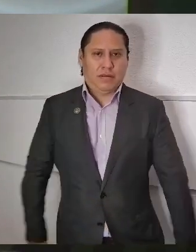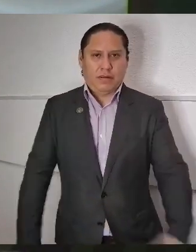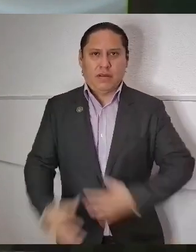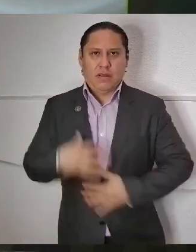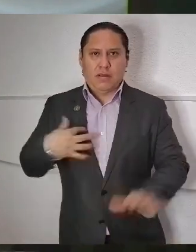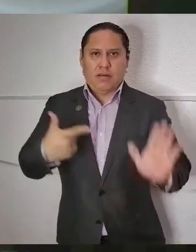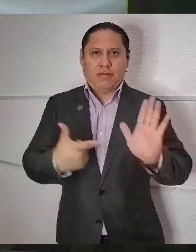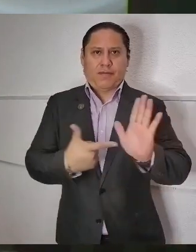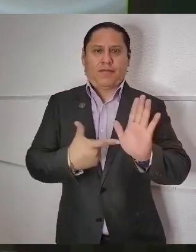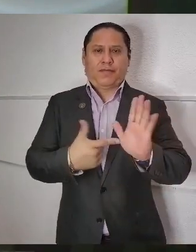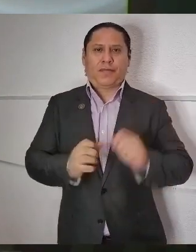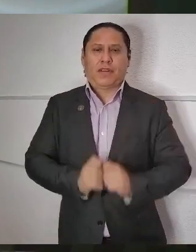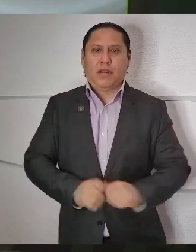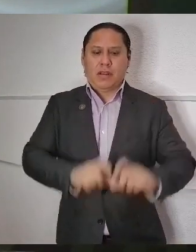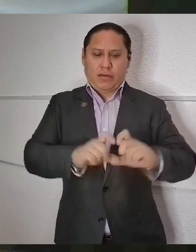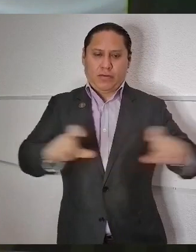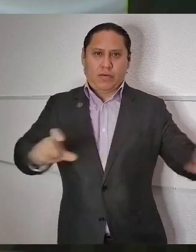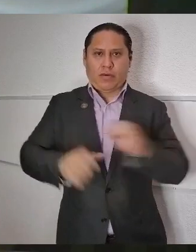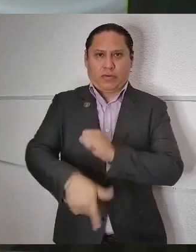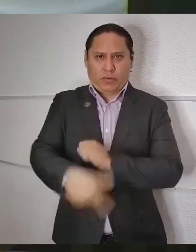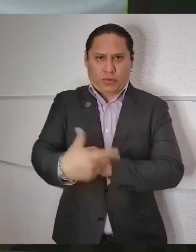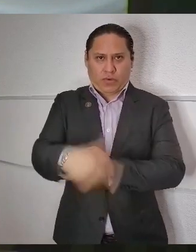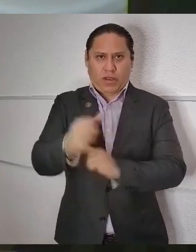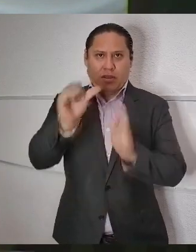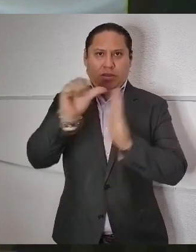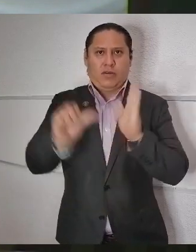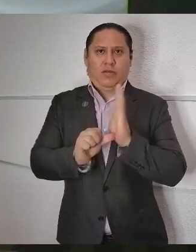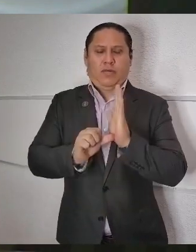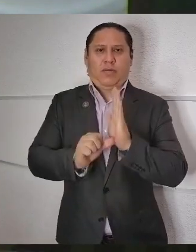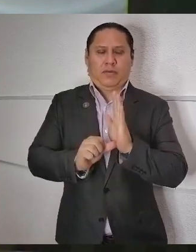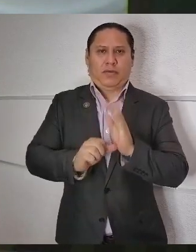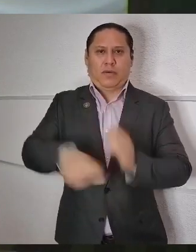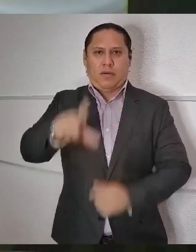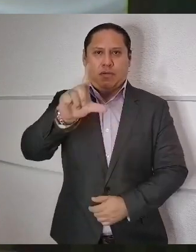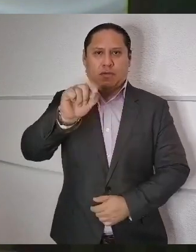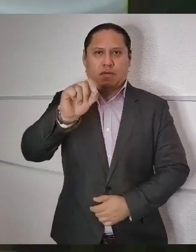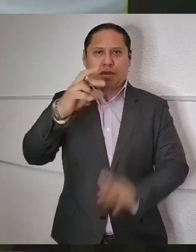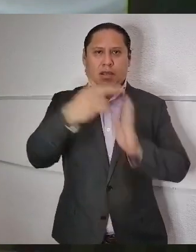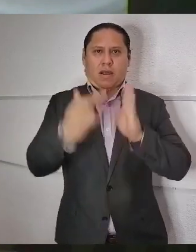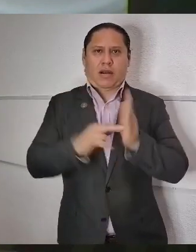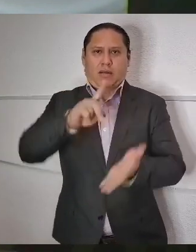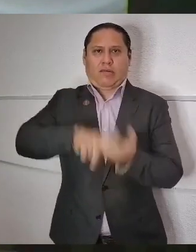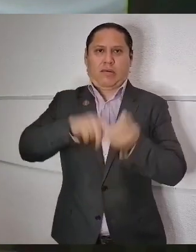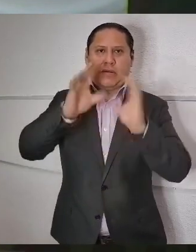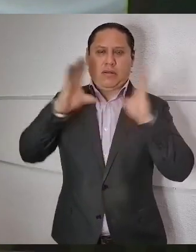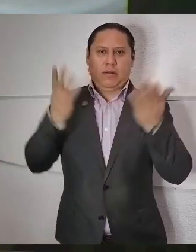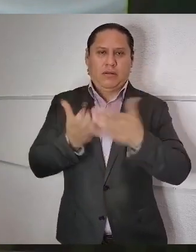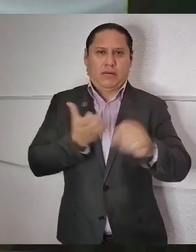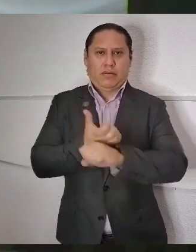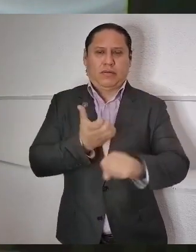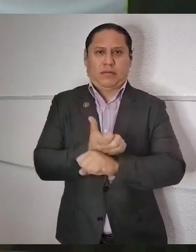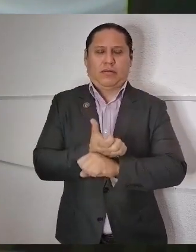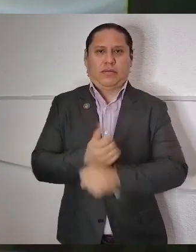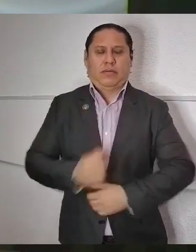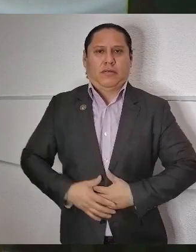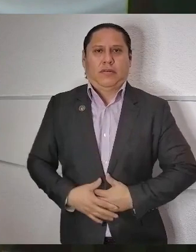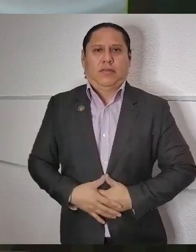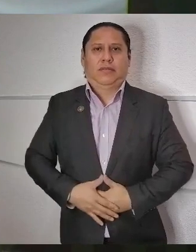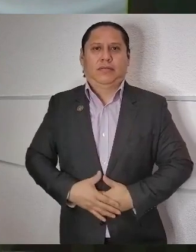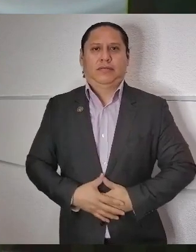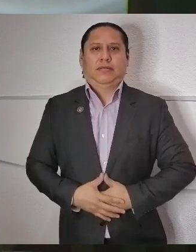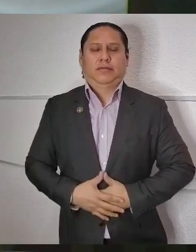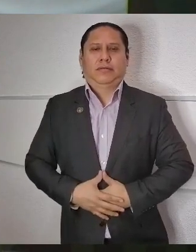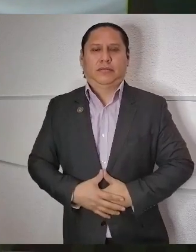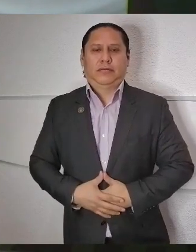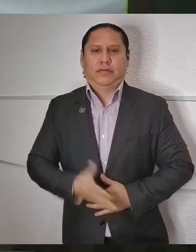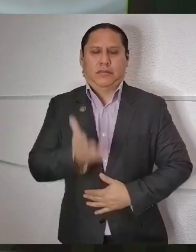Con fundamento en lo dispuesto en la fracción décima segunda del artículo 20 del reglamento interior de este Poder